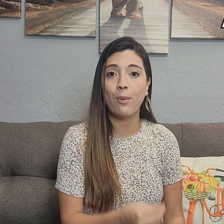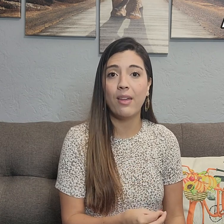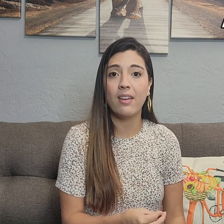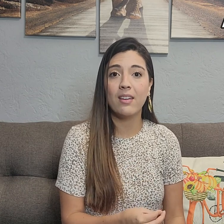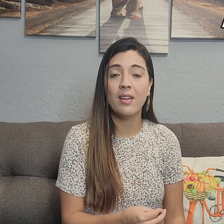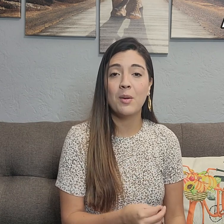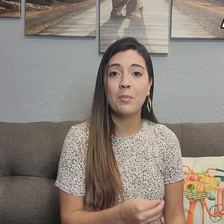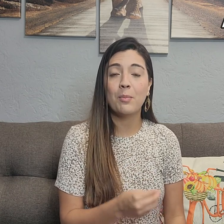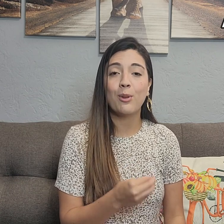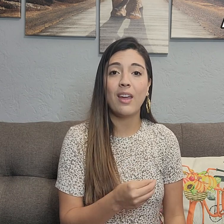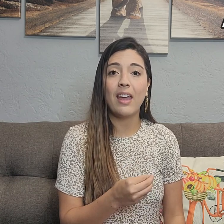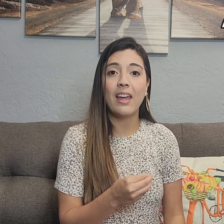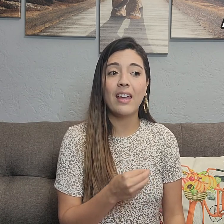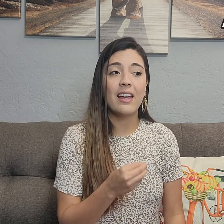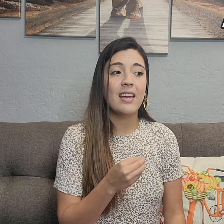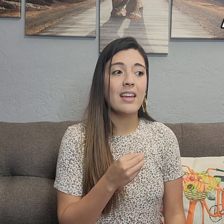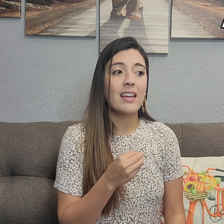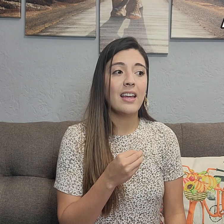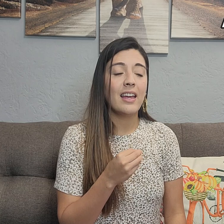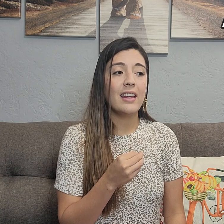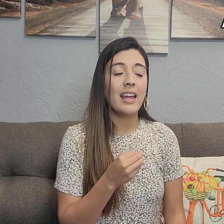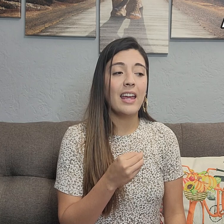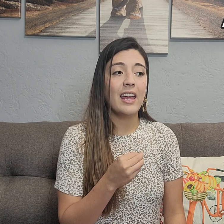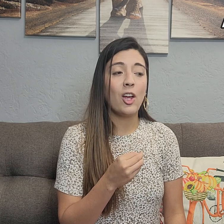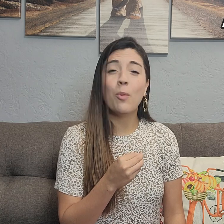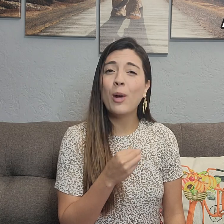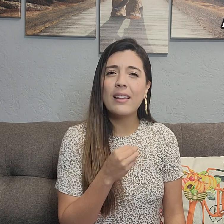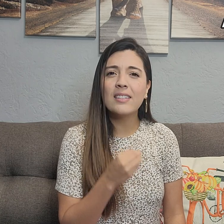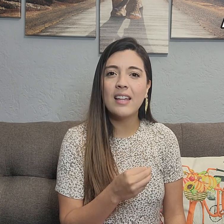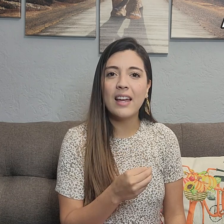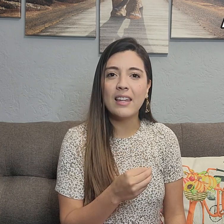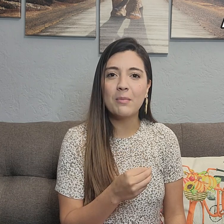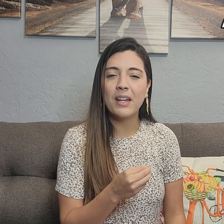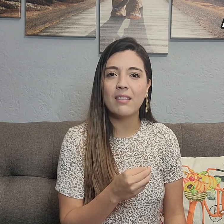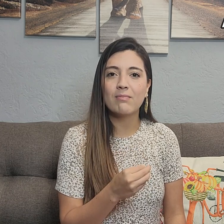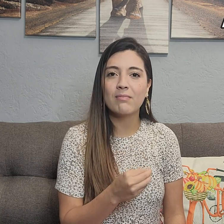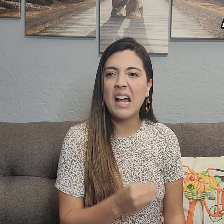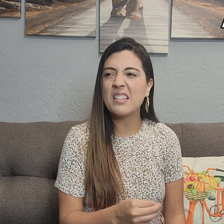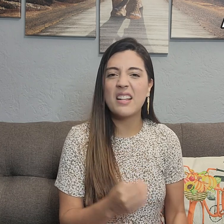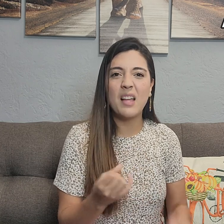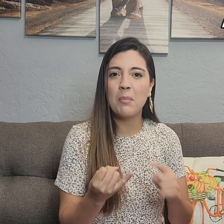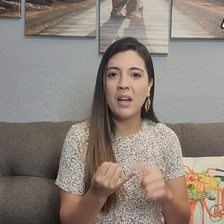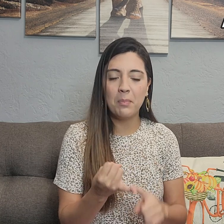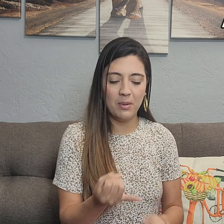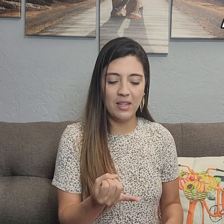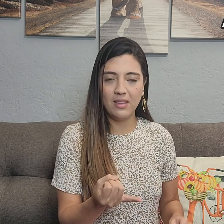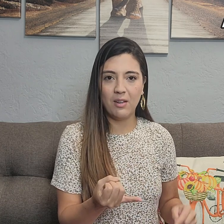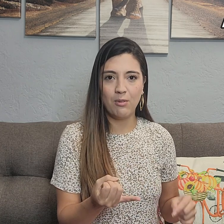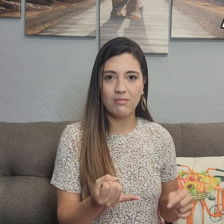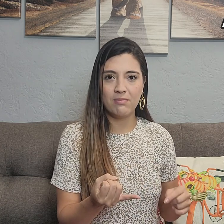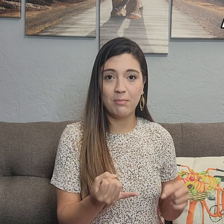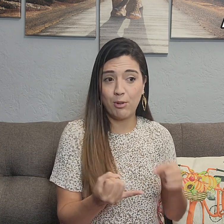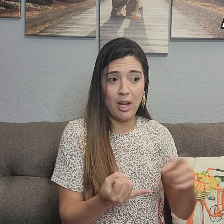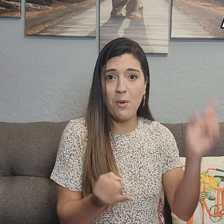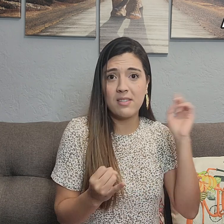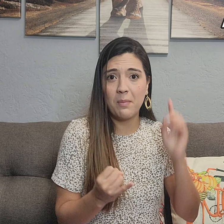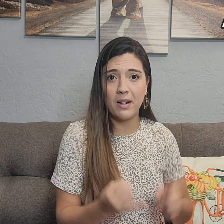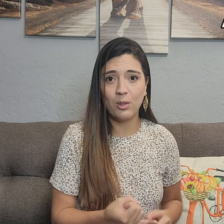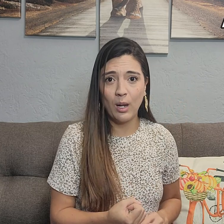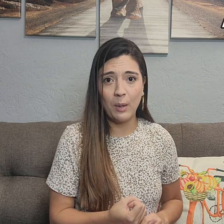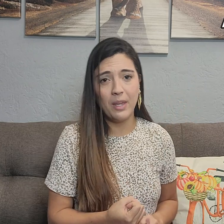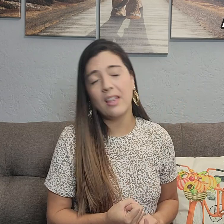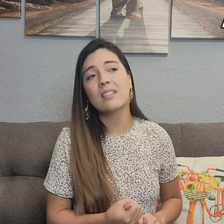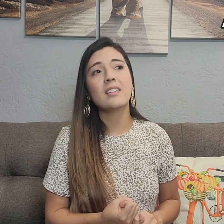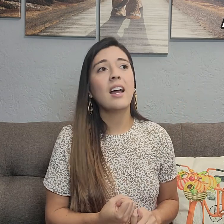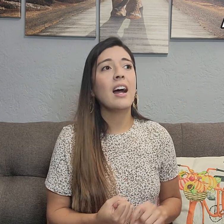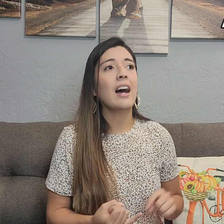también puede. Porque como él decía ahí, miren, así les cambien el político, porque él no va a estar para